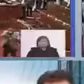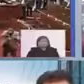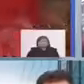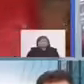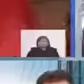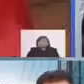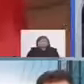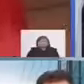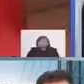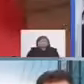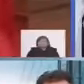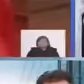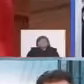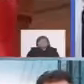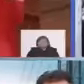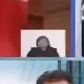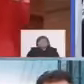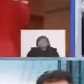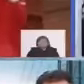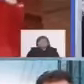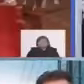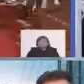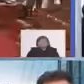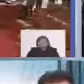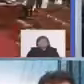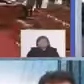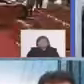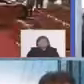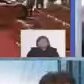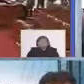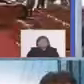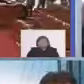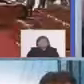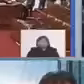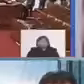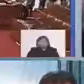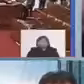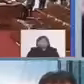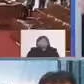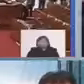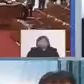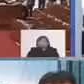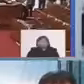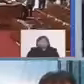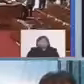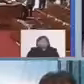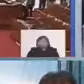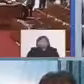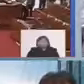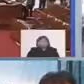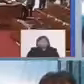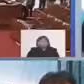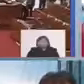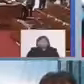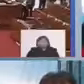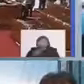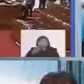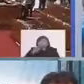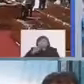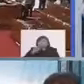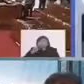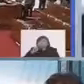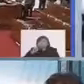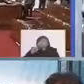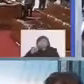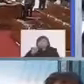en el Estado. Hay congresistas, o sea, que en estos momentos... Sí, perdón. O sea, John, que un tal José Daniel Wilson, que escuchamos por ahí, que era